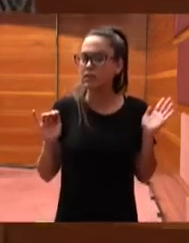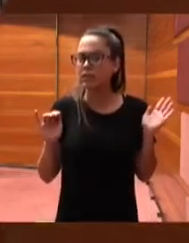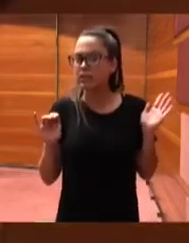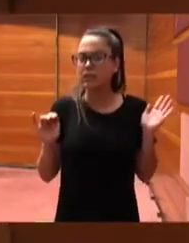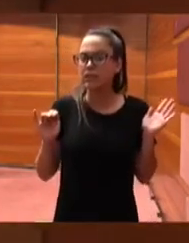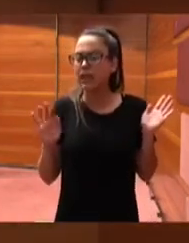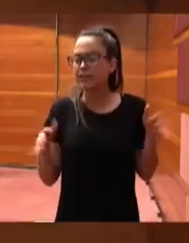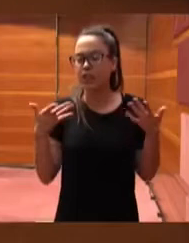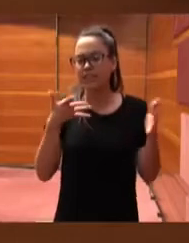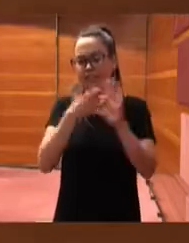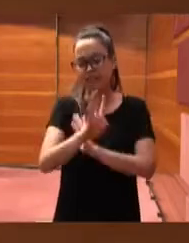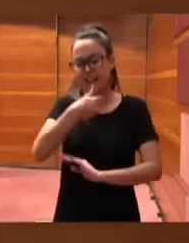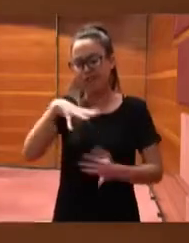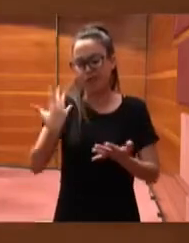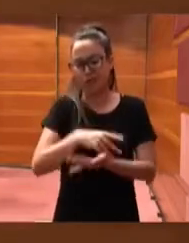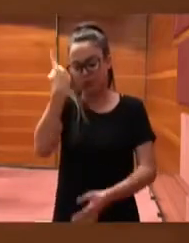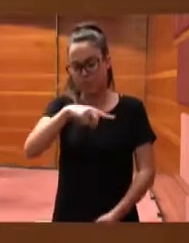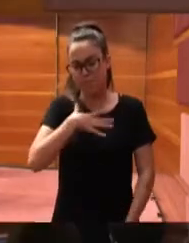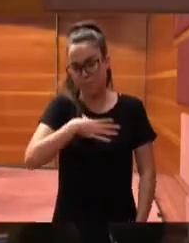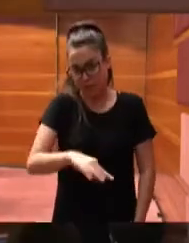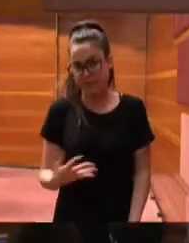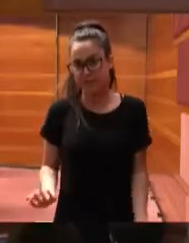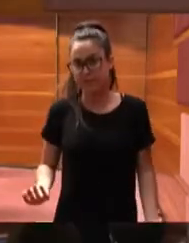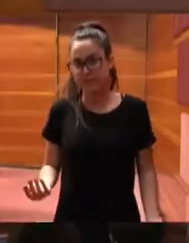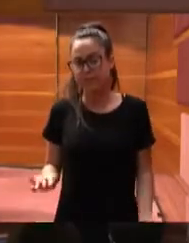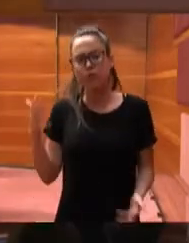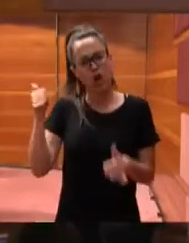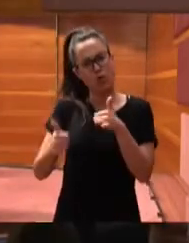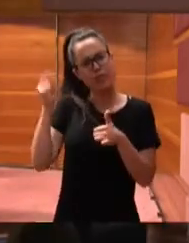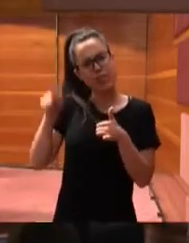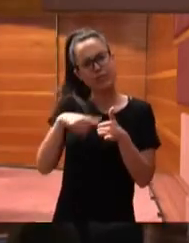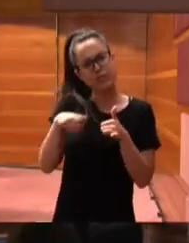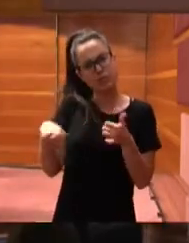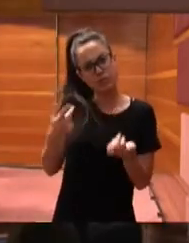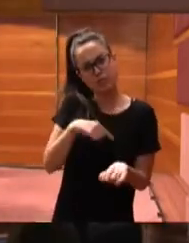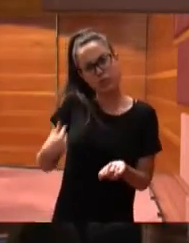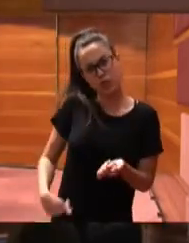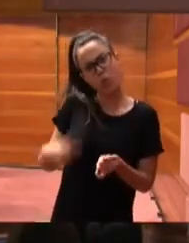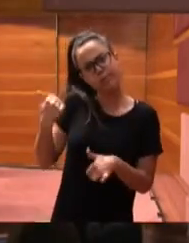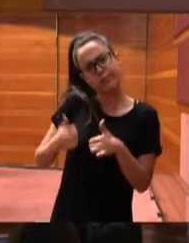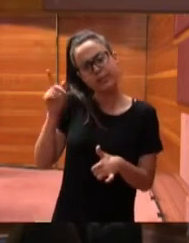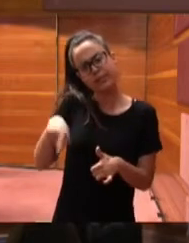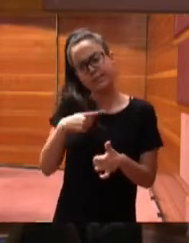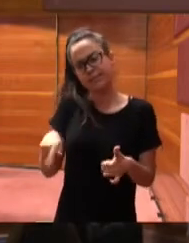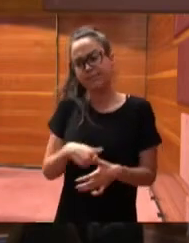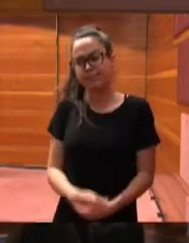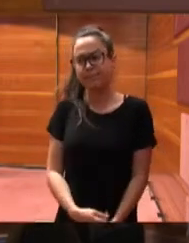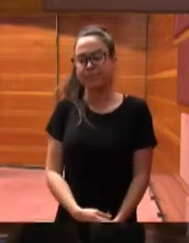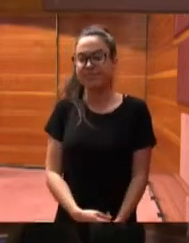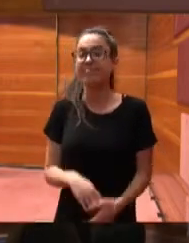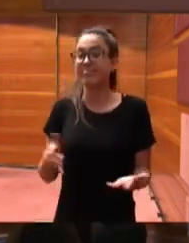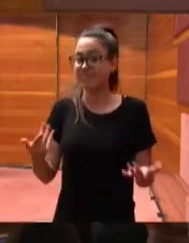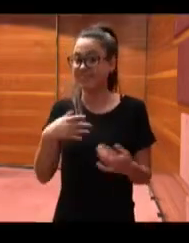se puede saber absolutamente todo, ¿vale? Pero sobre todo, si eran competencia o no competencia. ¿Qué lejos estamos de